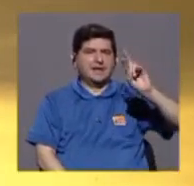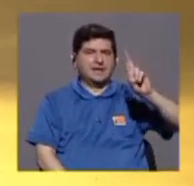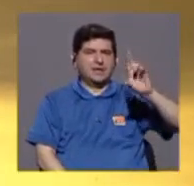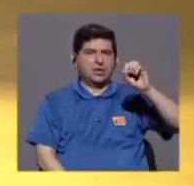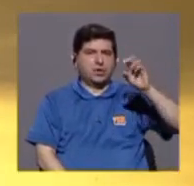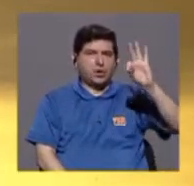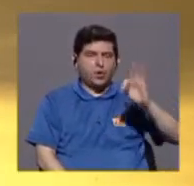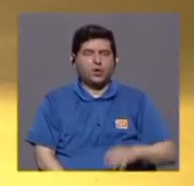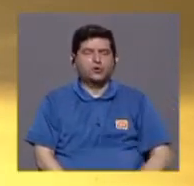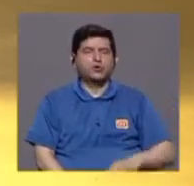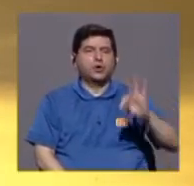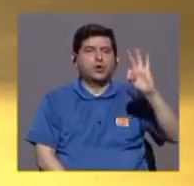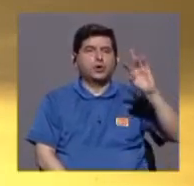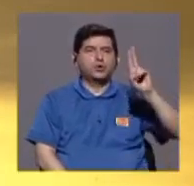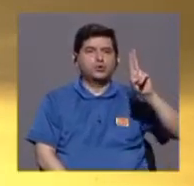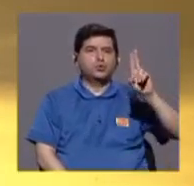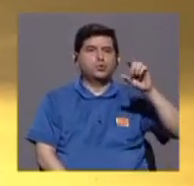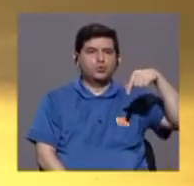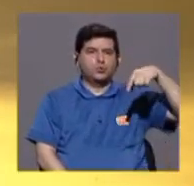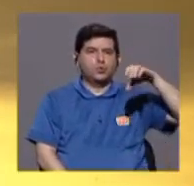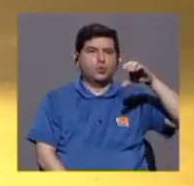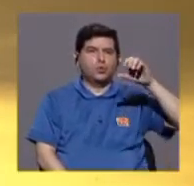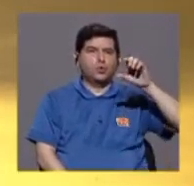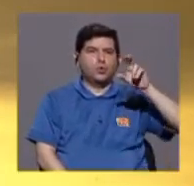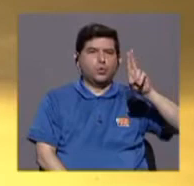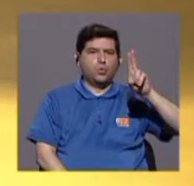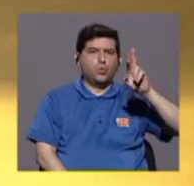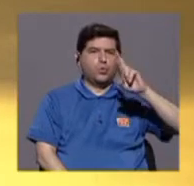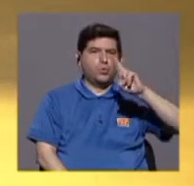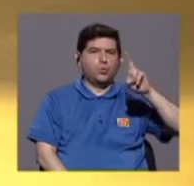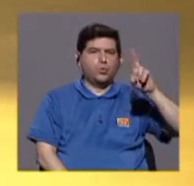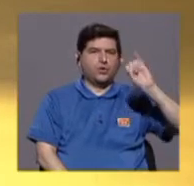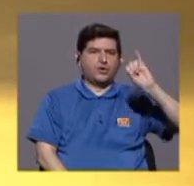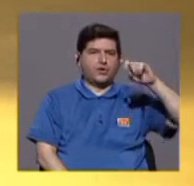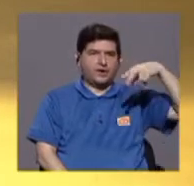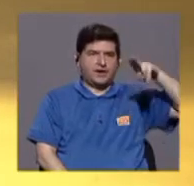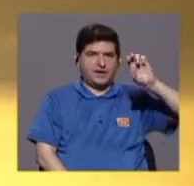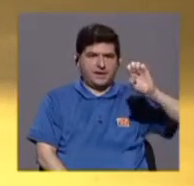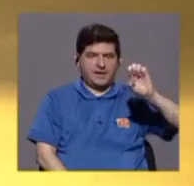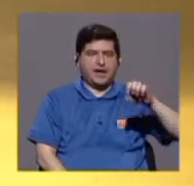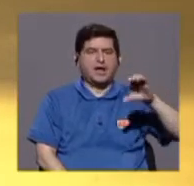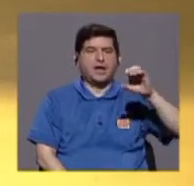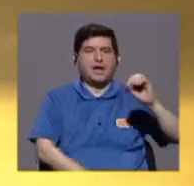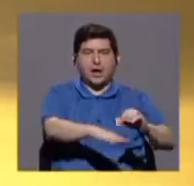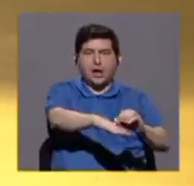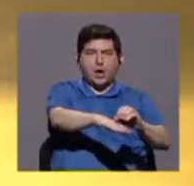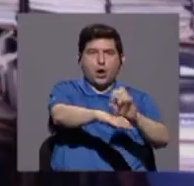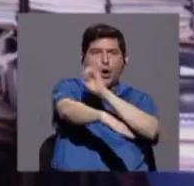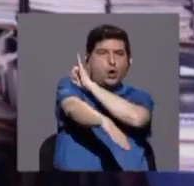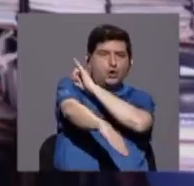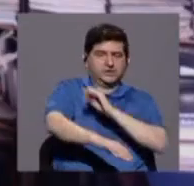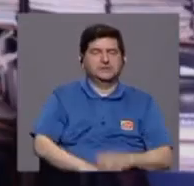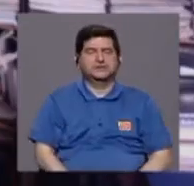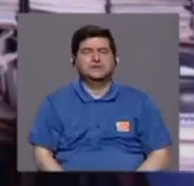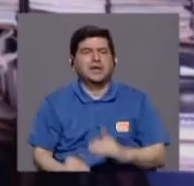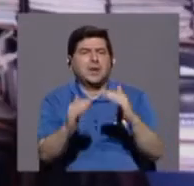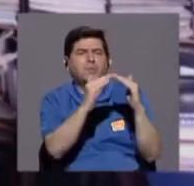Tucurrique, bueno, en fin, muy pequeños, Orosi, muy pequeños pueblos de